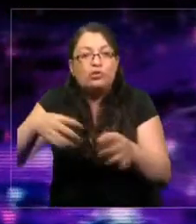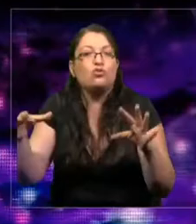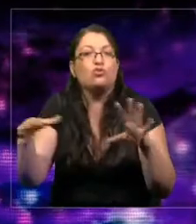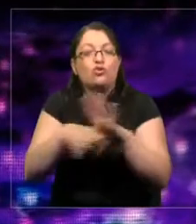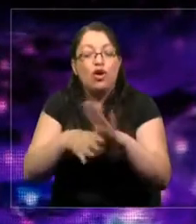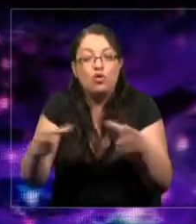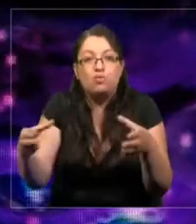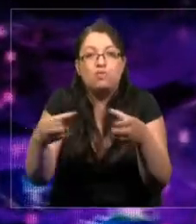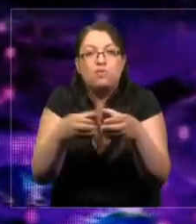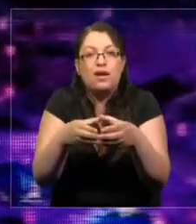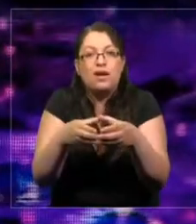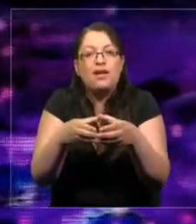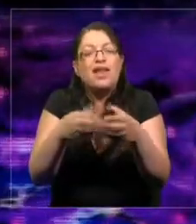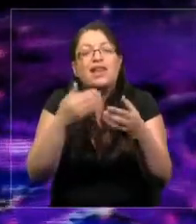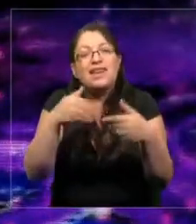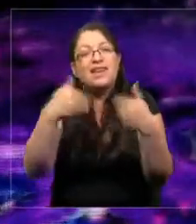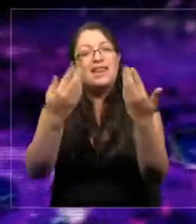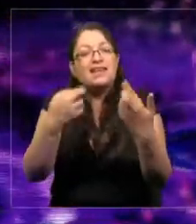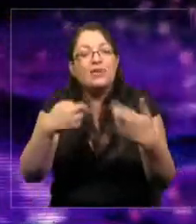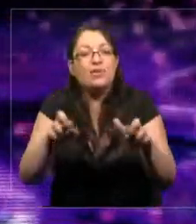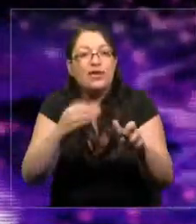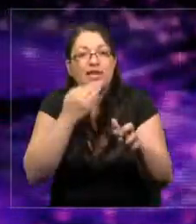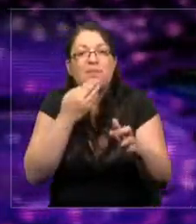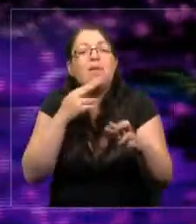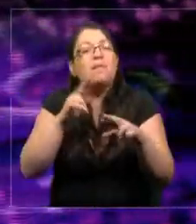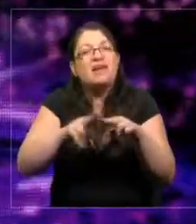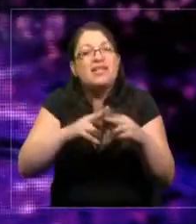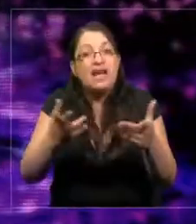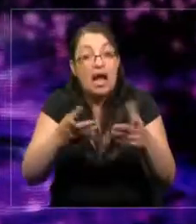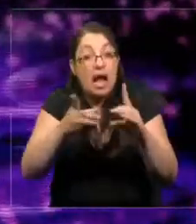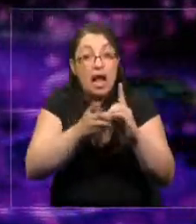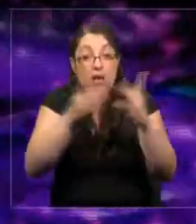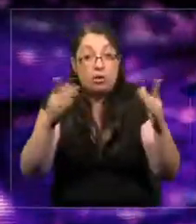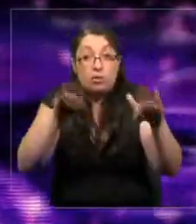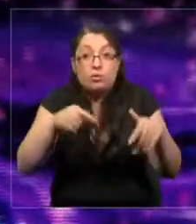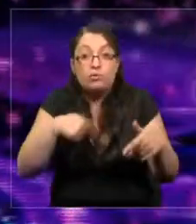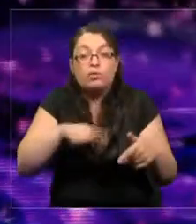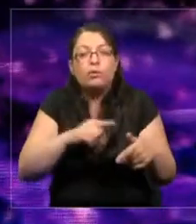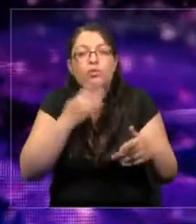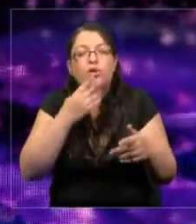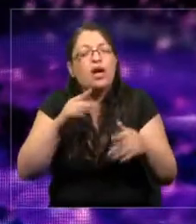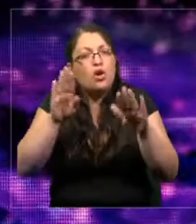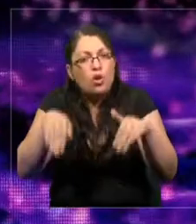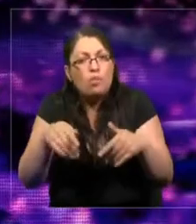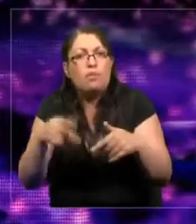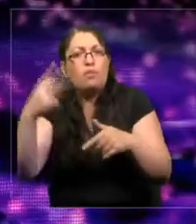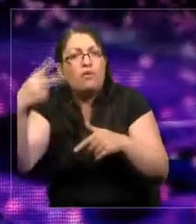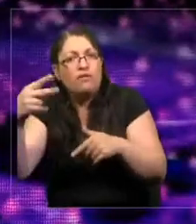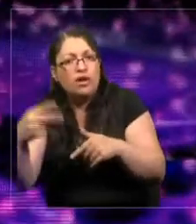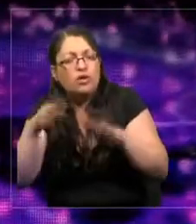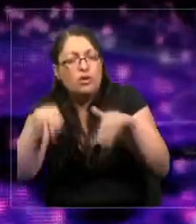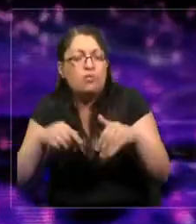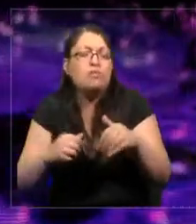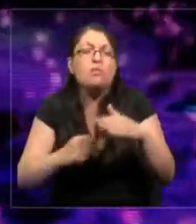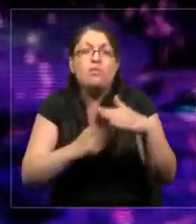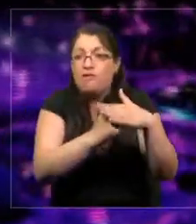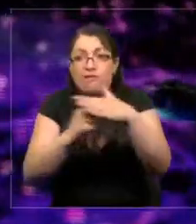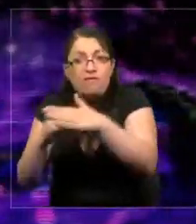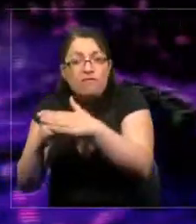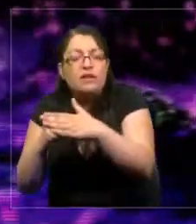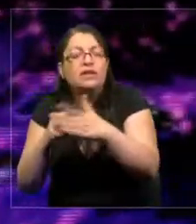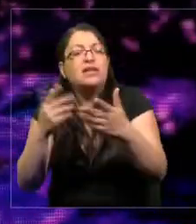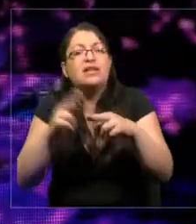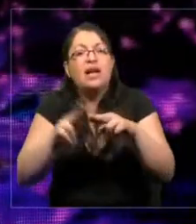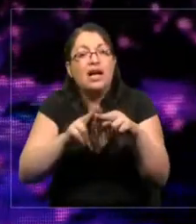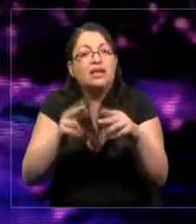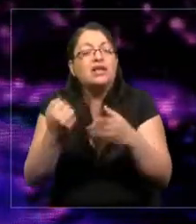para la construcción de nuestra misma democracia porque estos mismos principios y estos mismos valores son los que